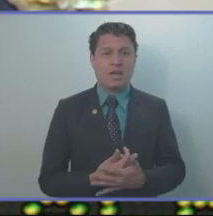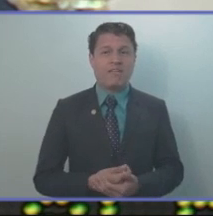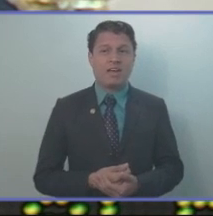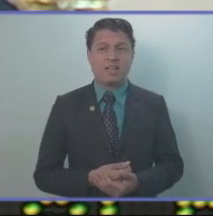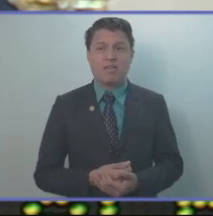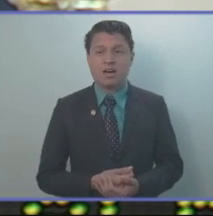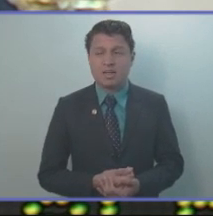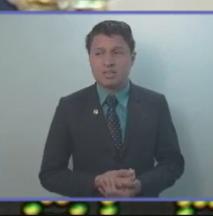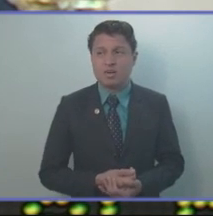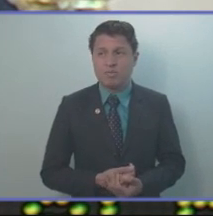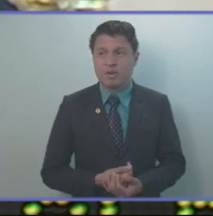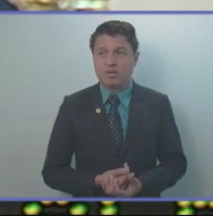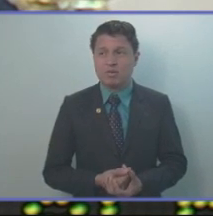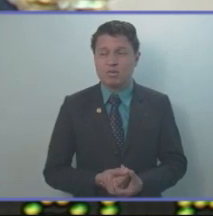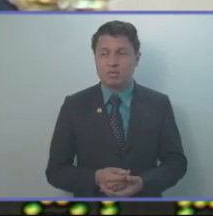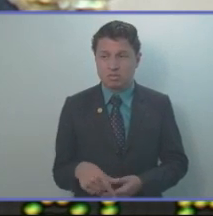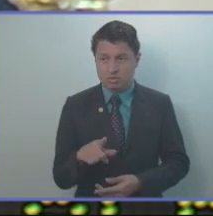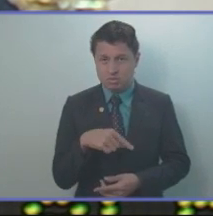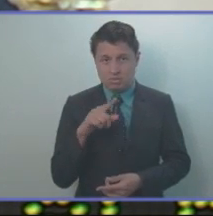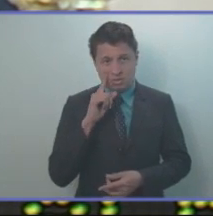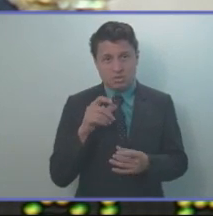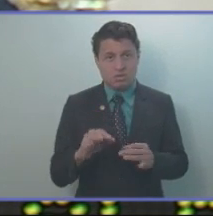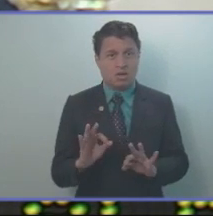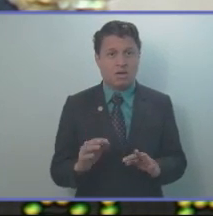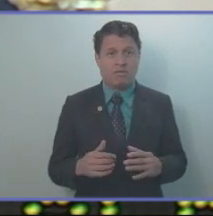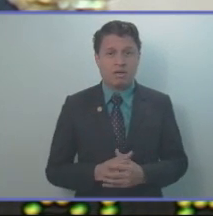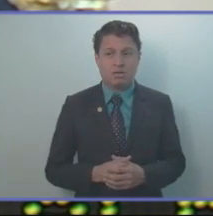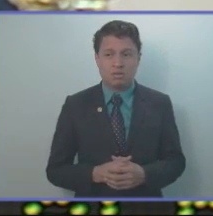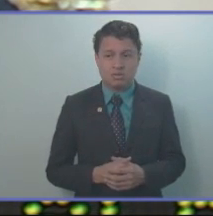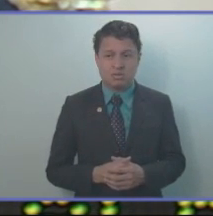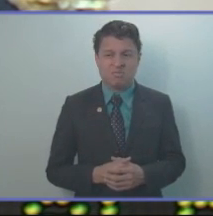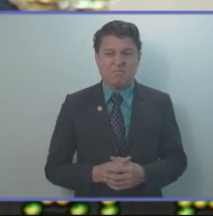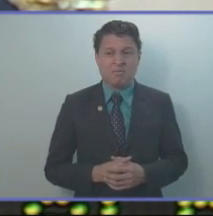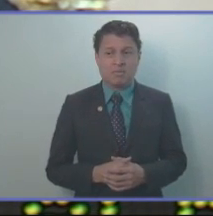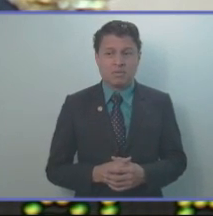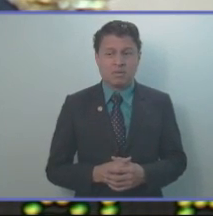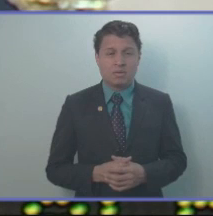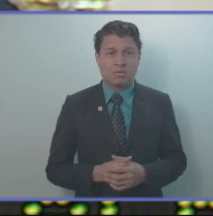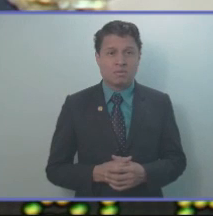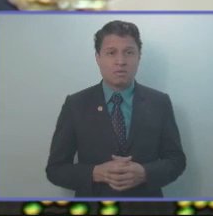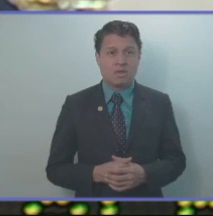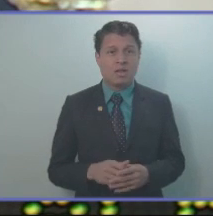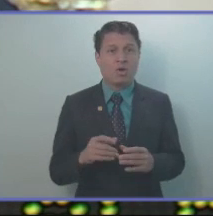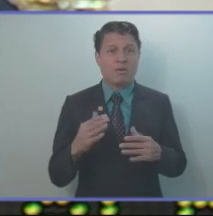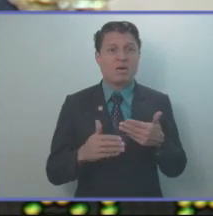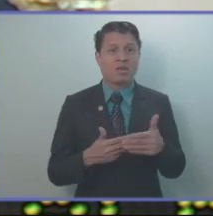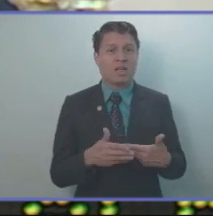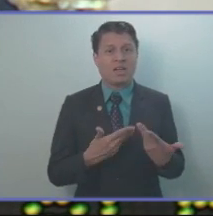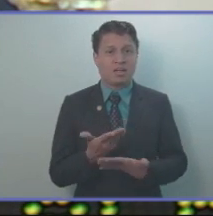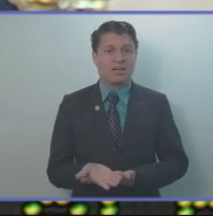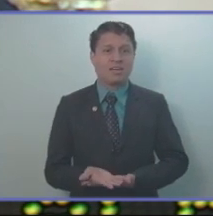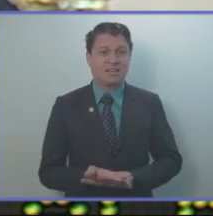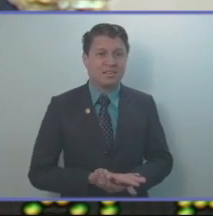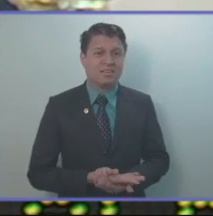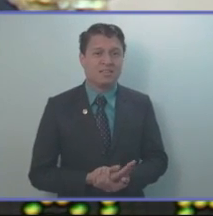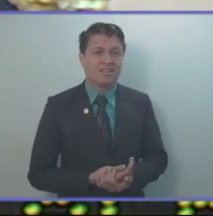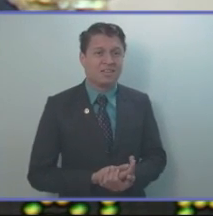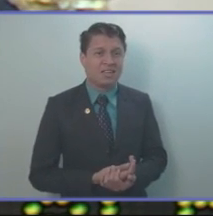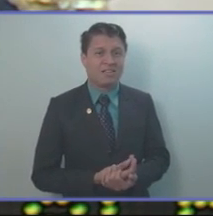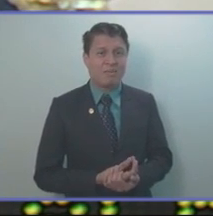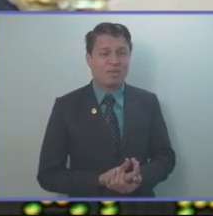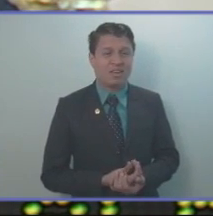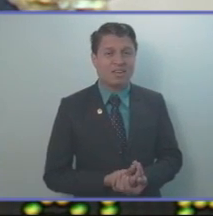ANDA debió haberse preocupado por el tema también de buen manejo de las